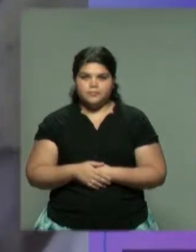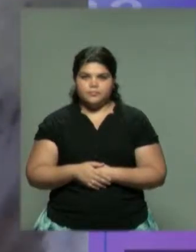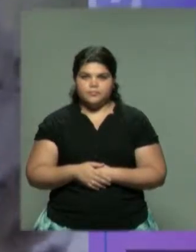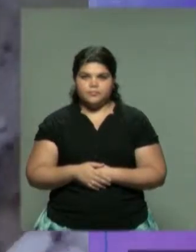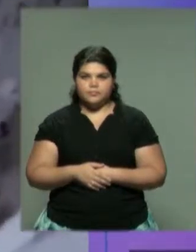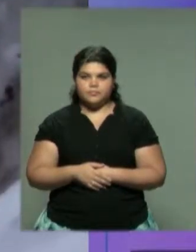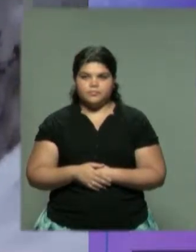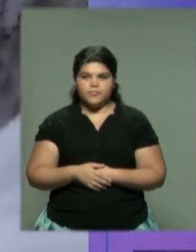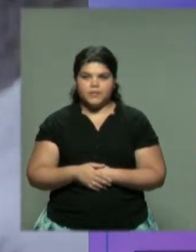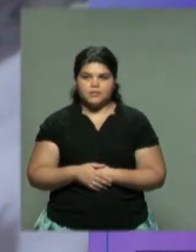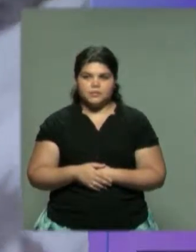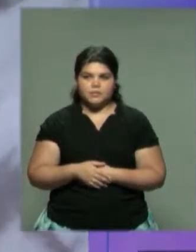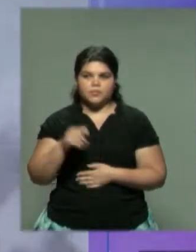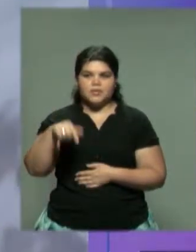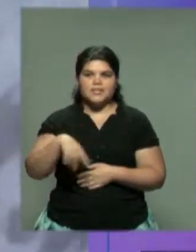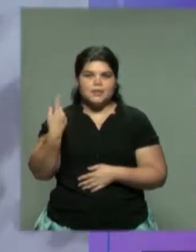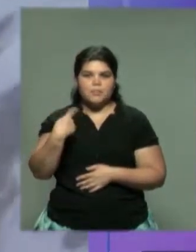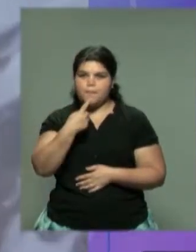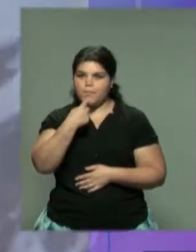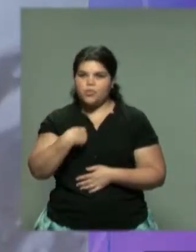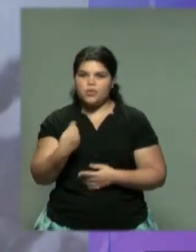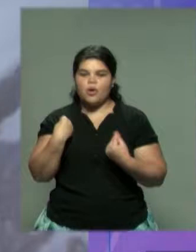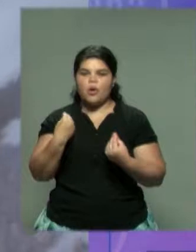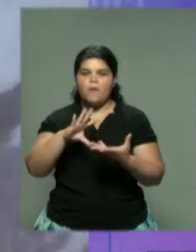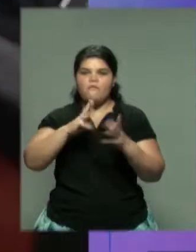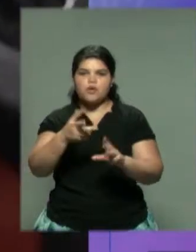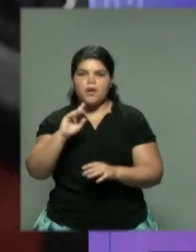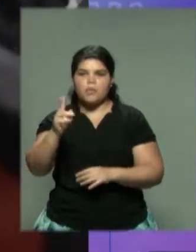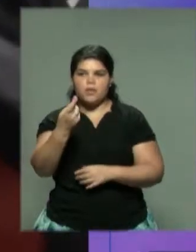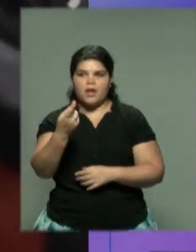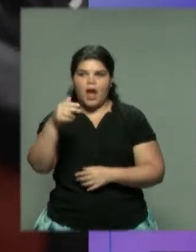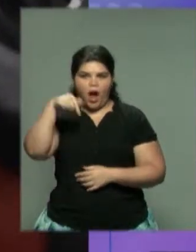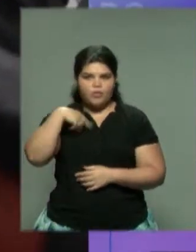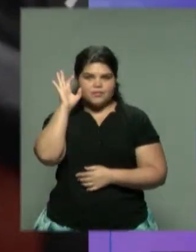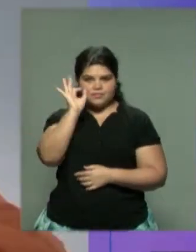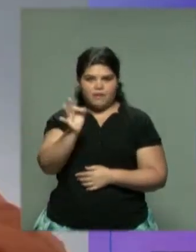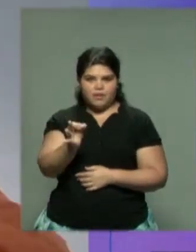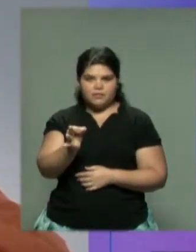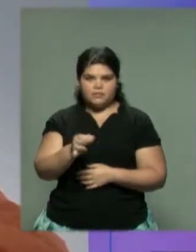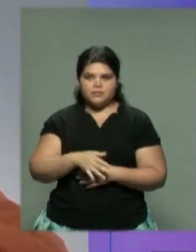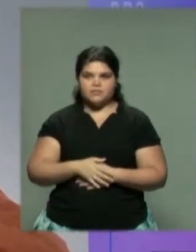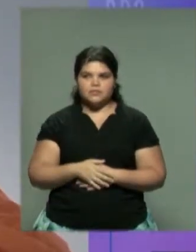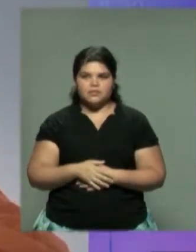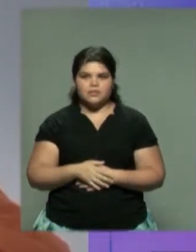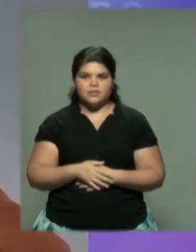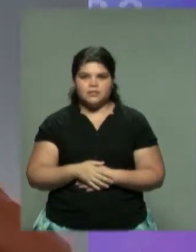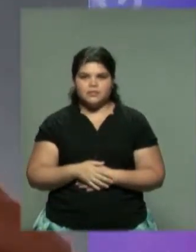I always wondered how I was going to die, and now I know.